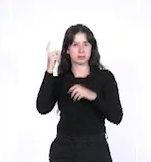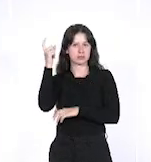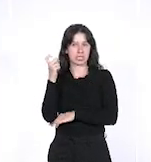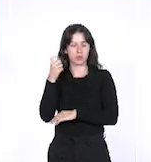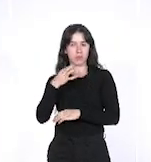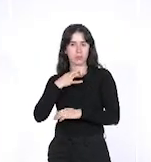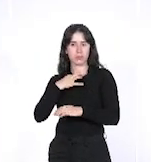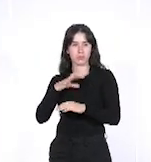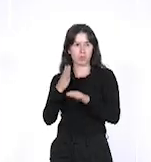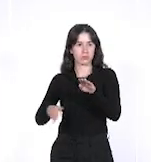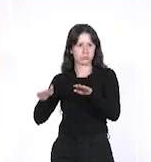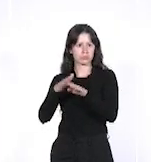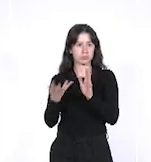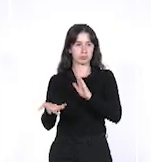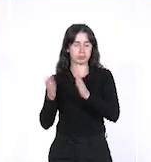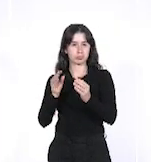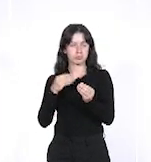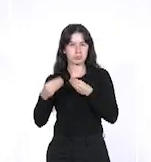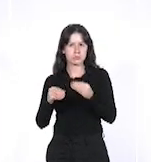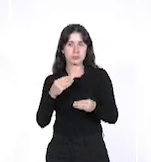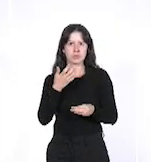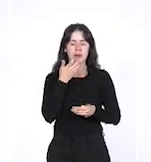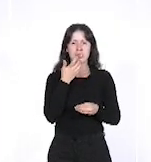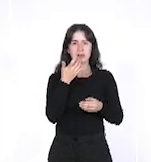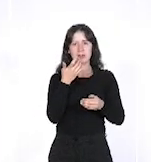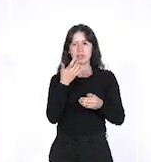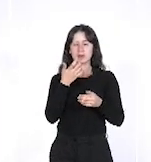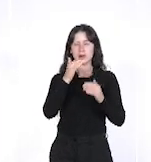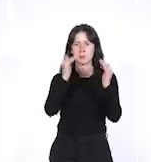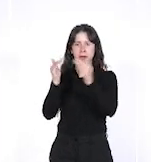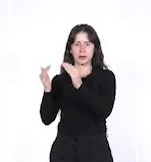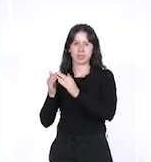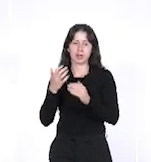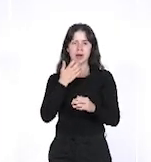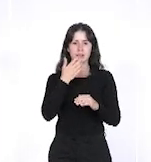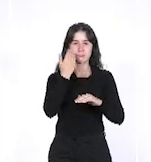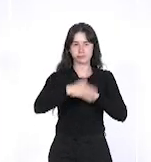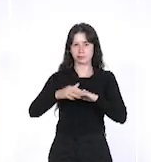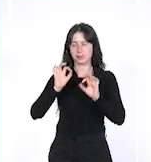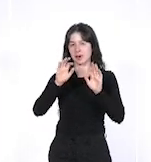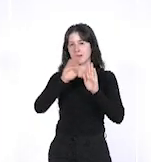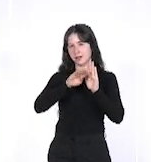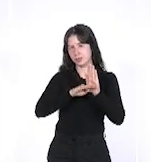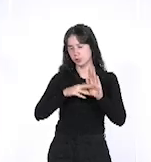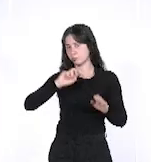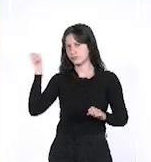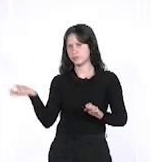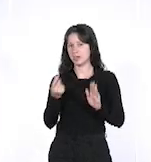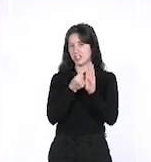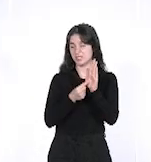las prestaciones de hacer que las viviendas sean una realidad a pesar de todas las restricciones que hay de requisitos etcétera etcétera